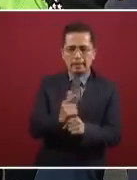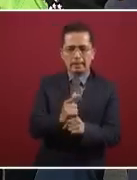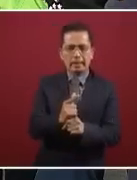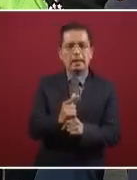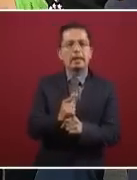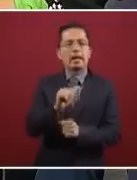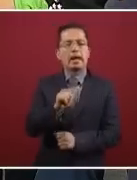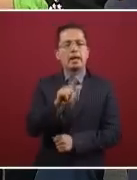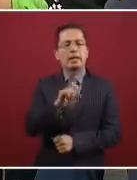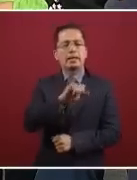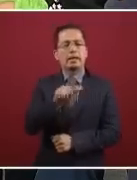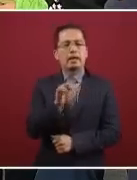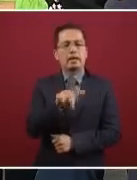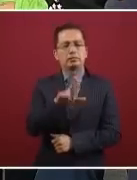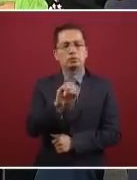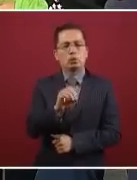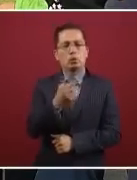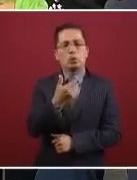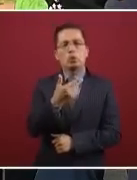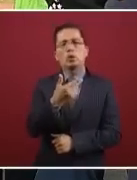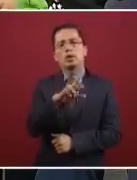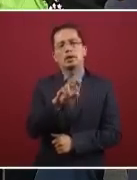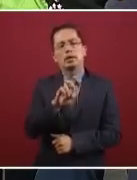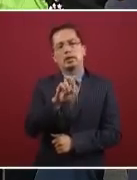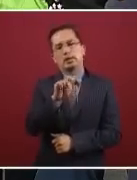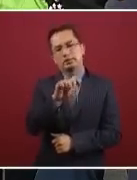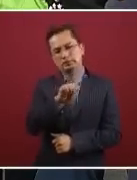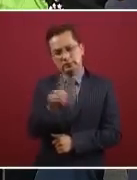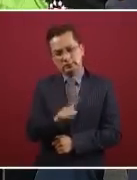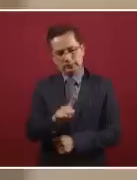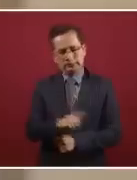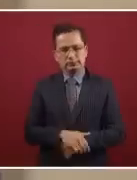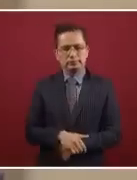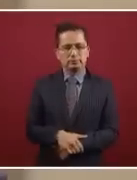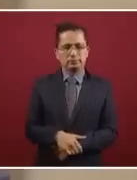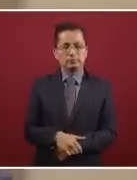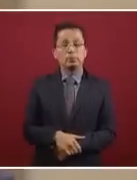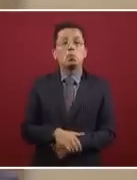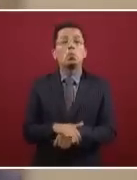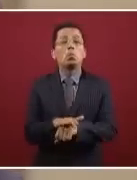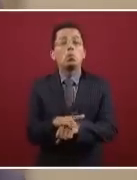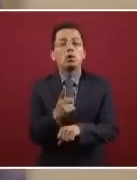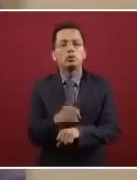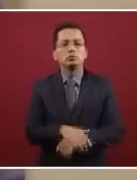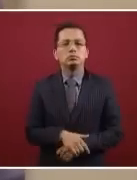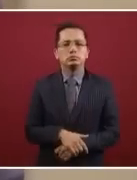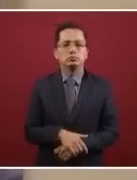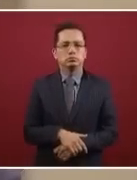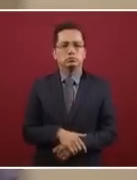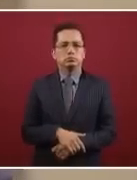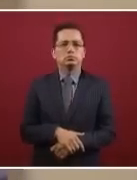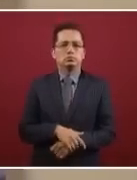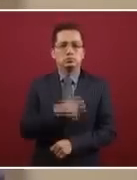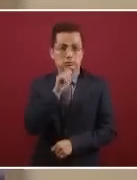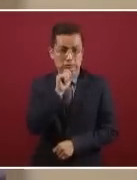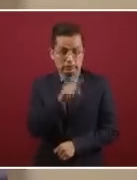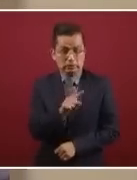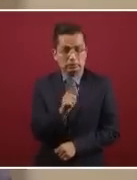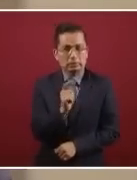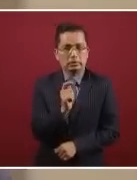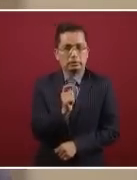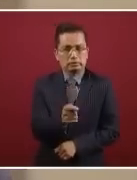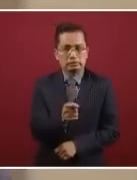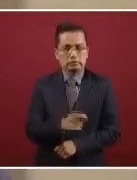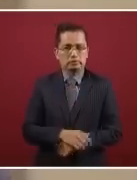Germanero, porque además es la primera vez